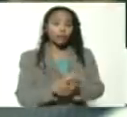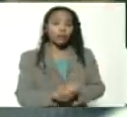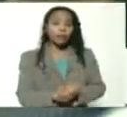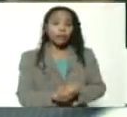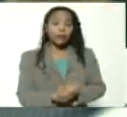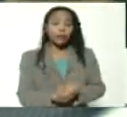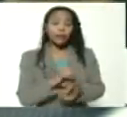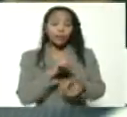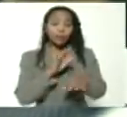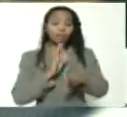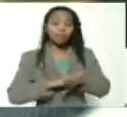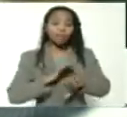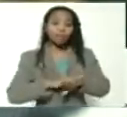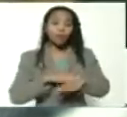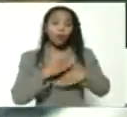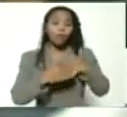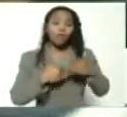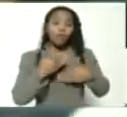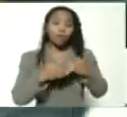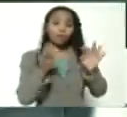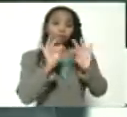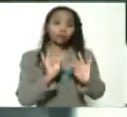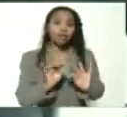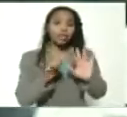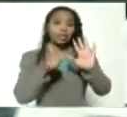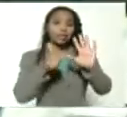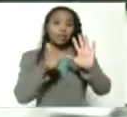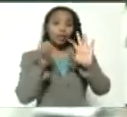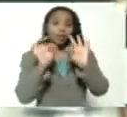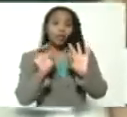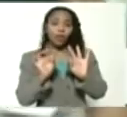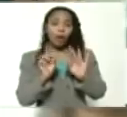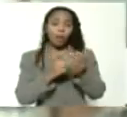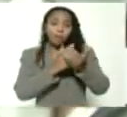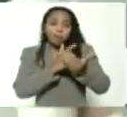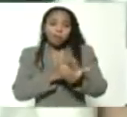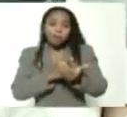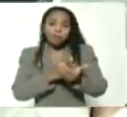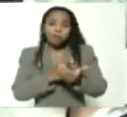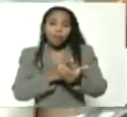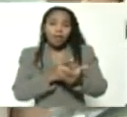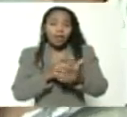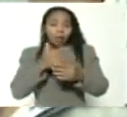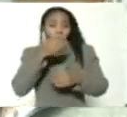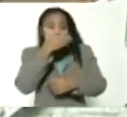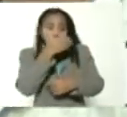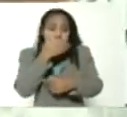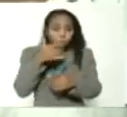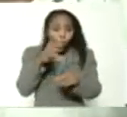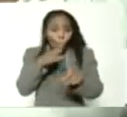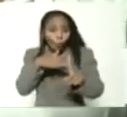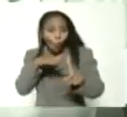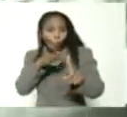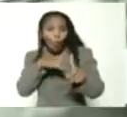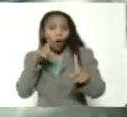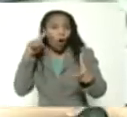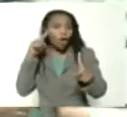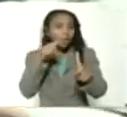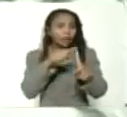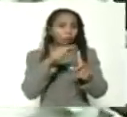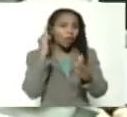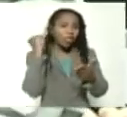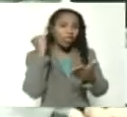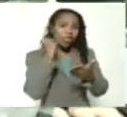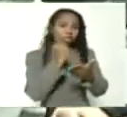de manera consecutiva 6 acciones armadas y conspiraciones que han tenido como objetivo